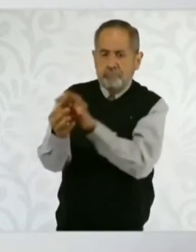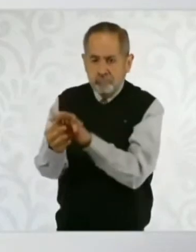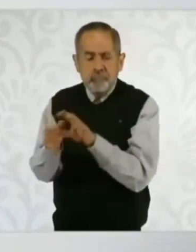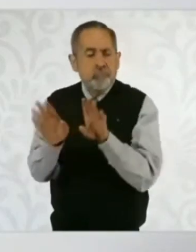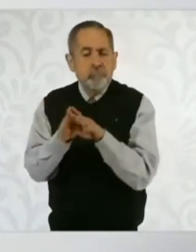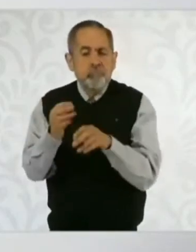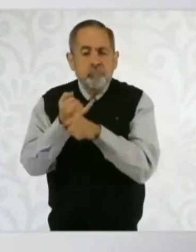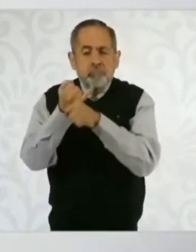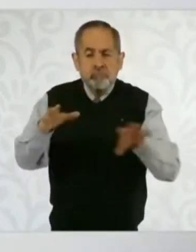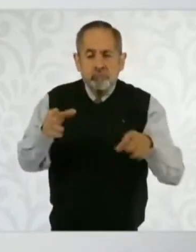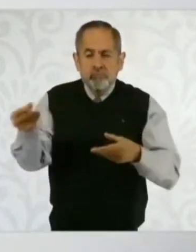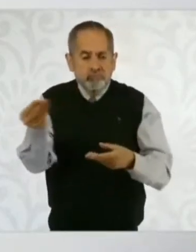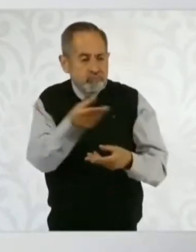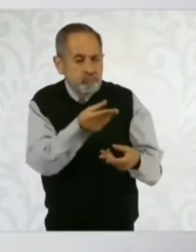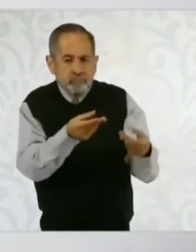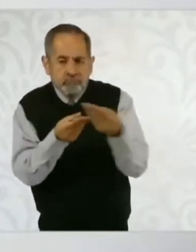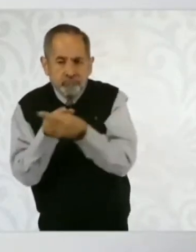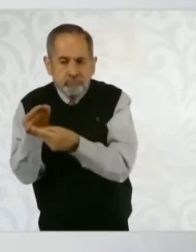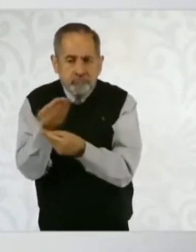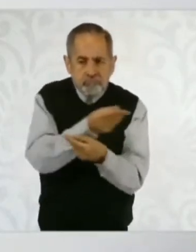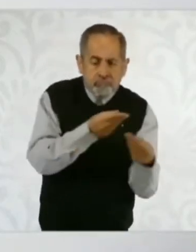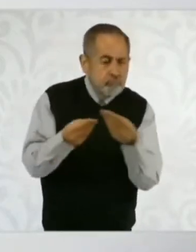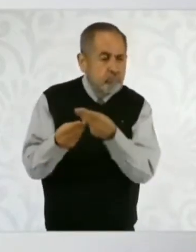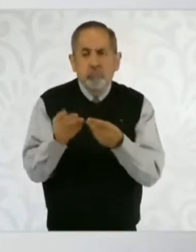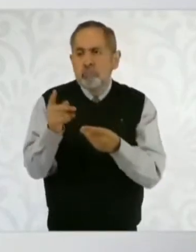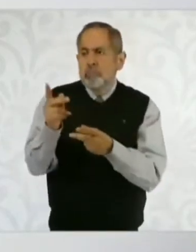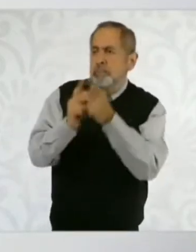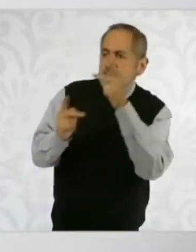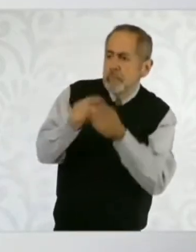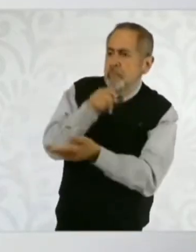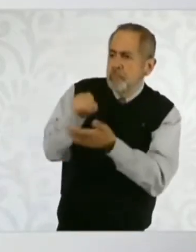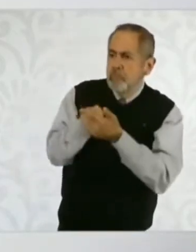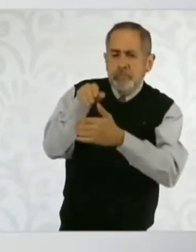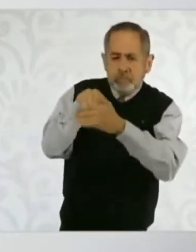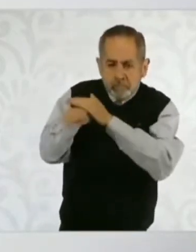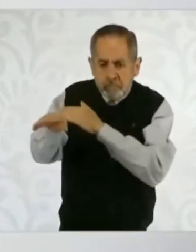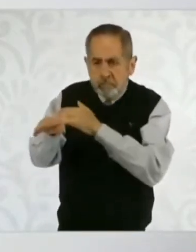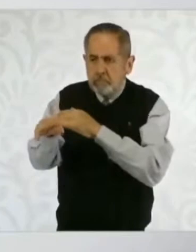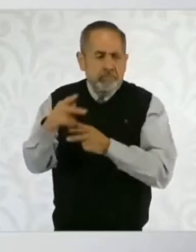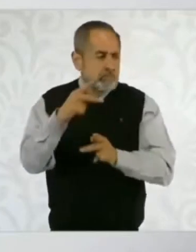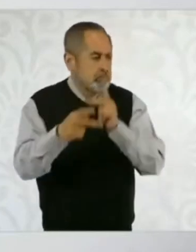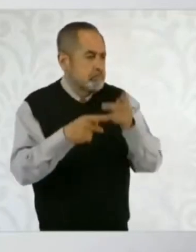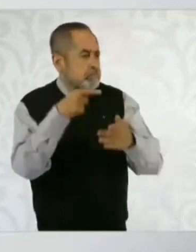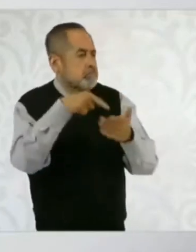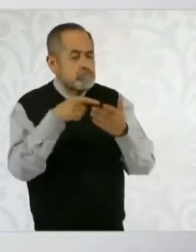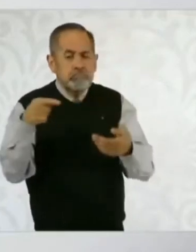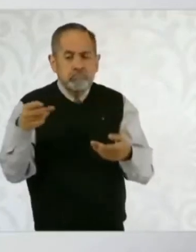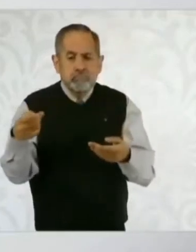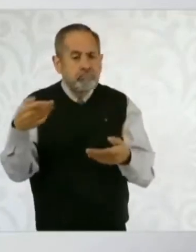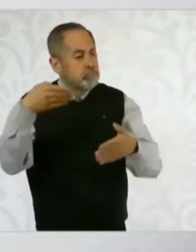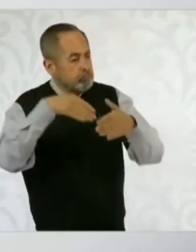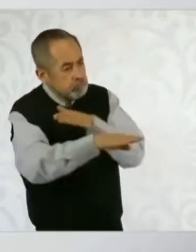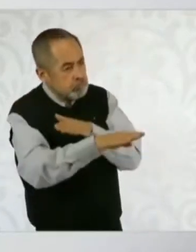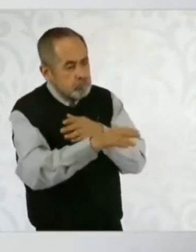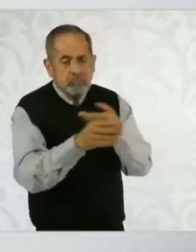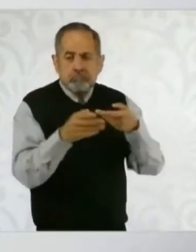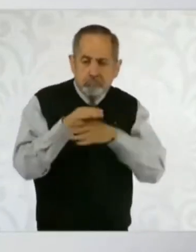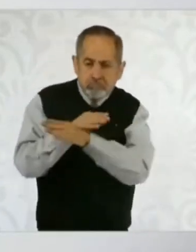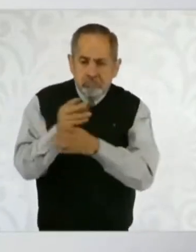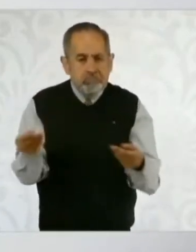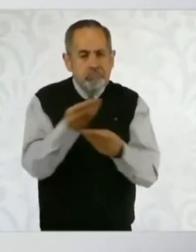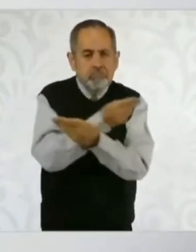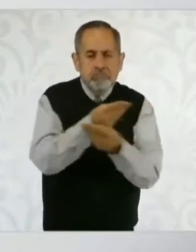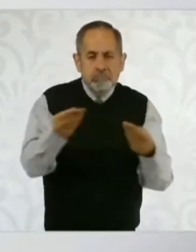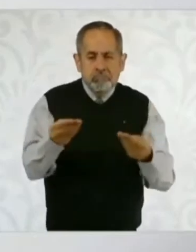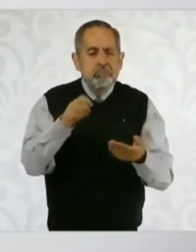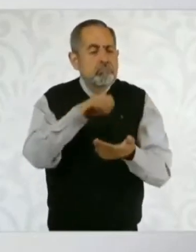de información, pero también el uso de instalaciones, de tal forma que se puedan combatir fenómenos